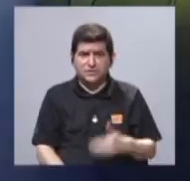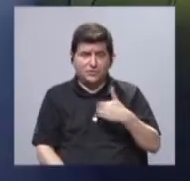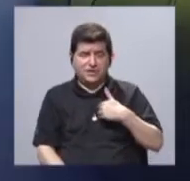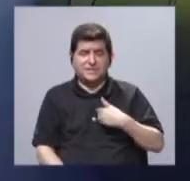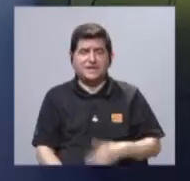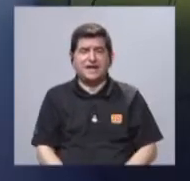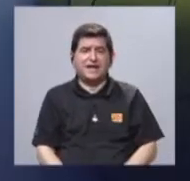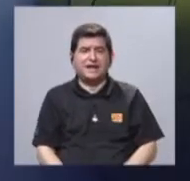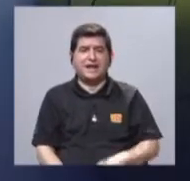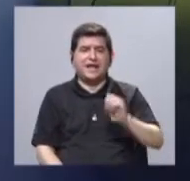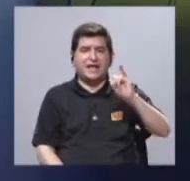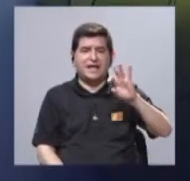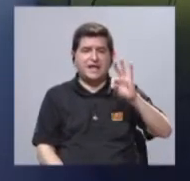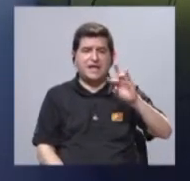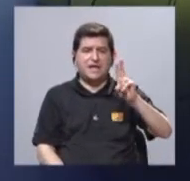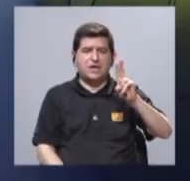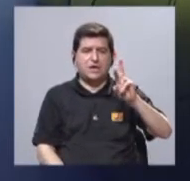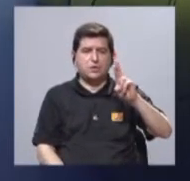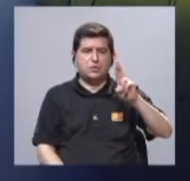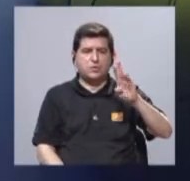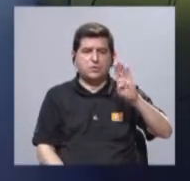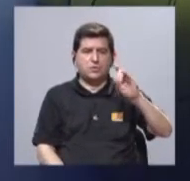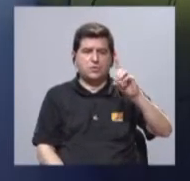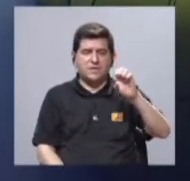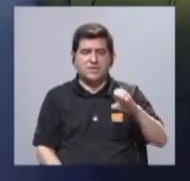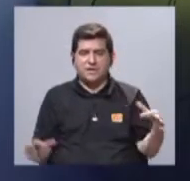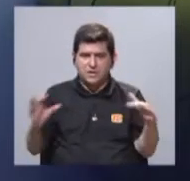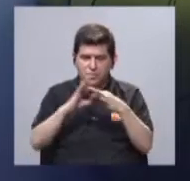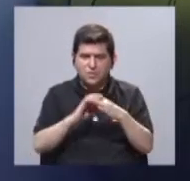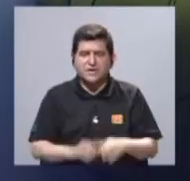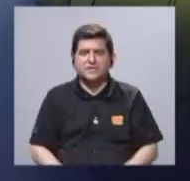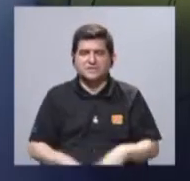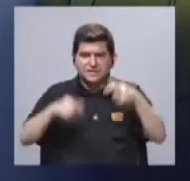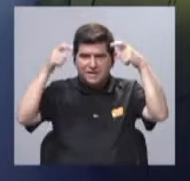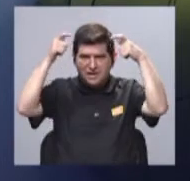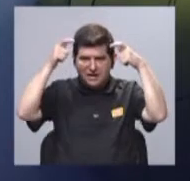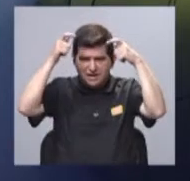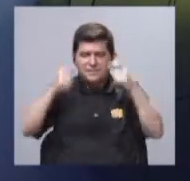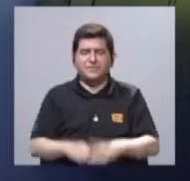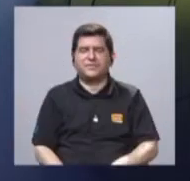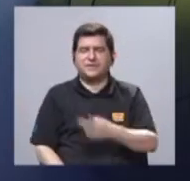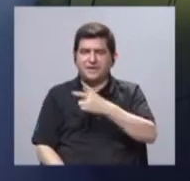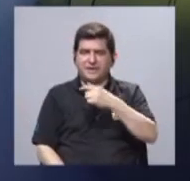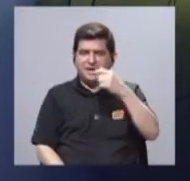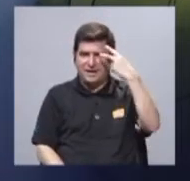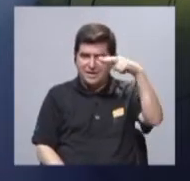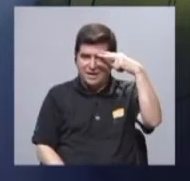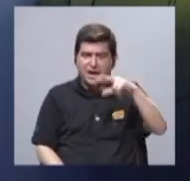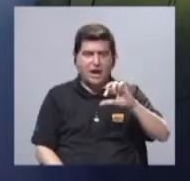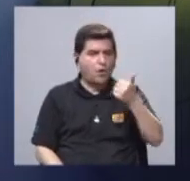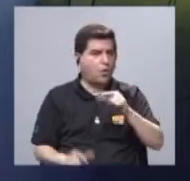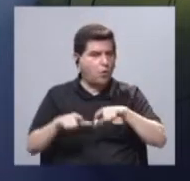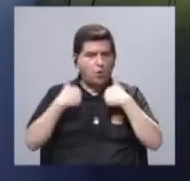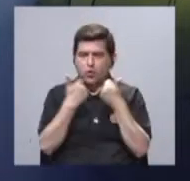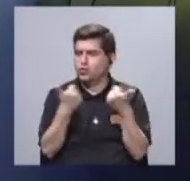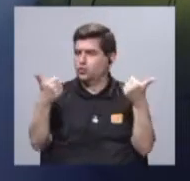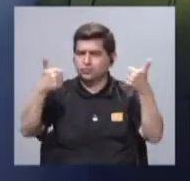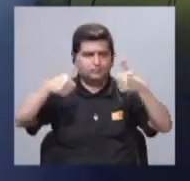proyecto de Iturbide y la unión al Imperio Mexicano, hay otros sectores que no están tan de